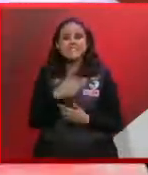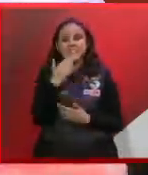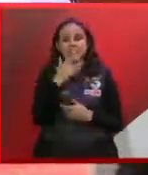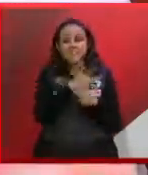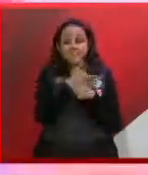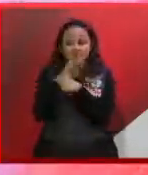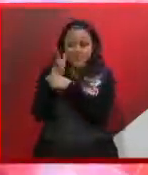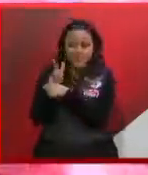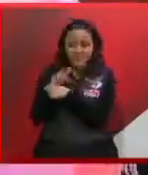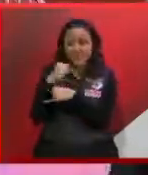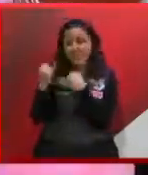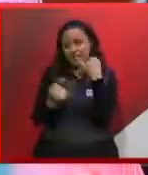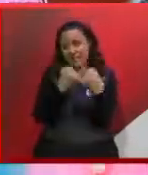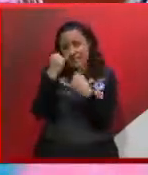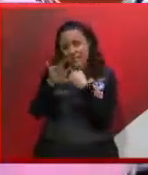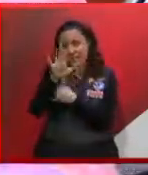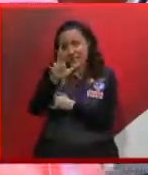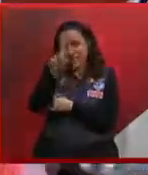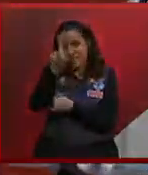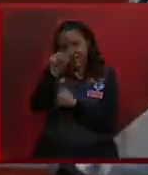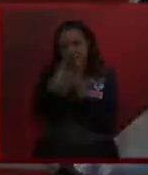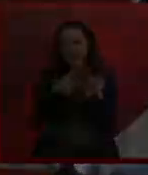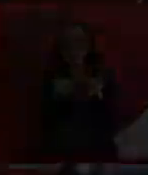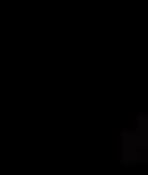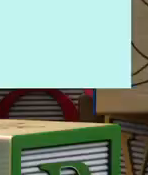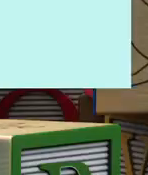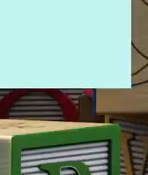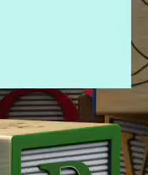para Juguetón, Brenda Cervantes.